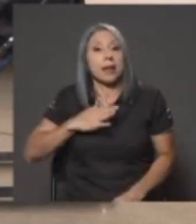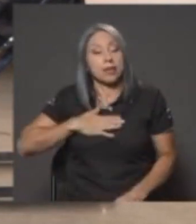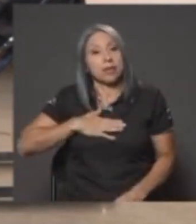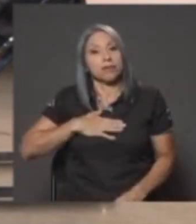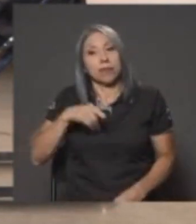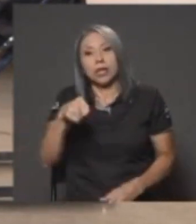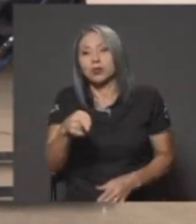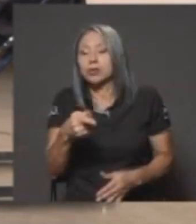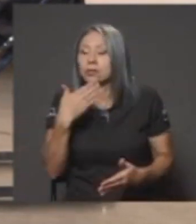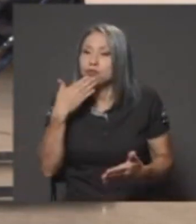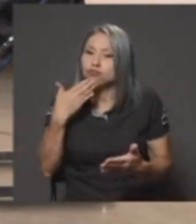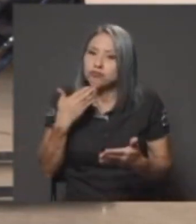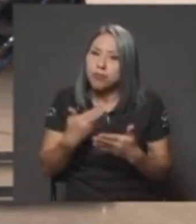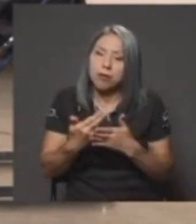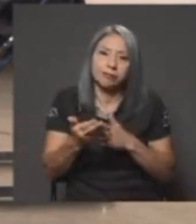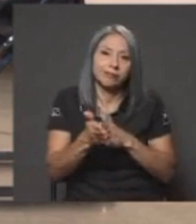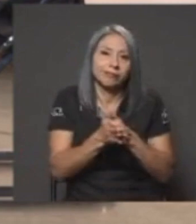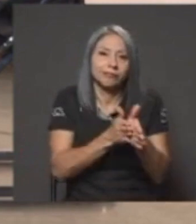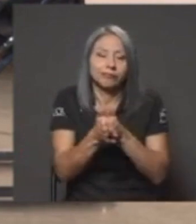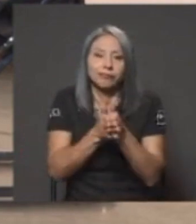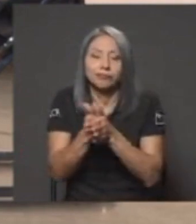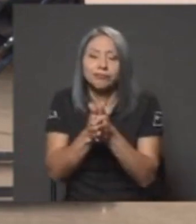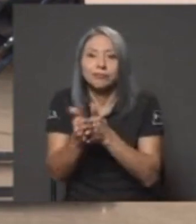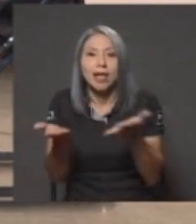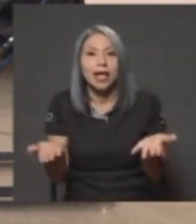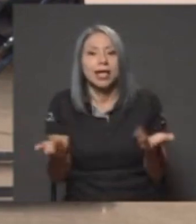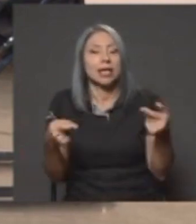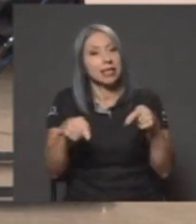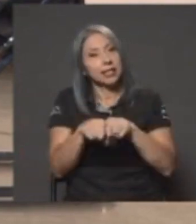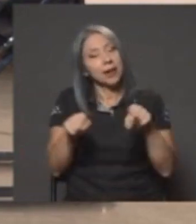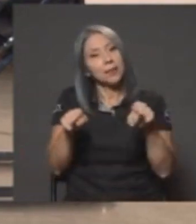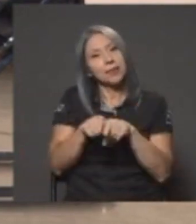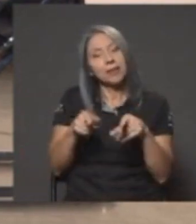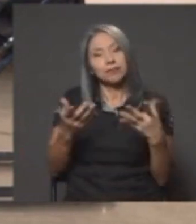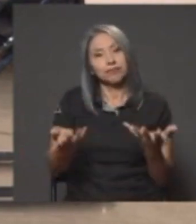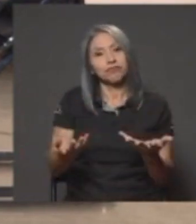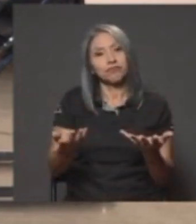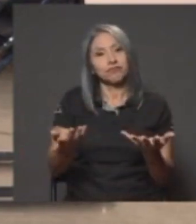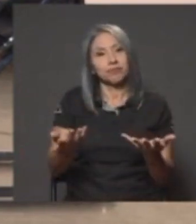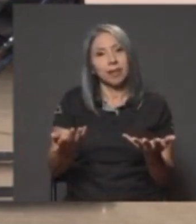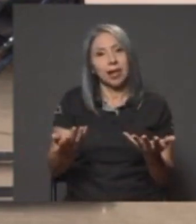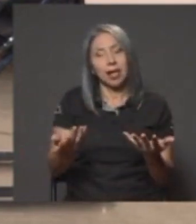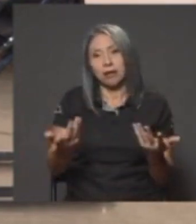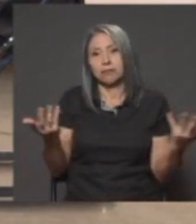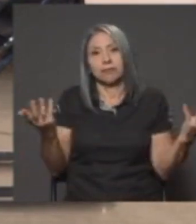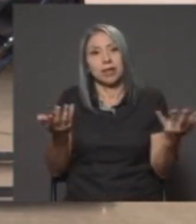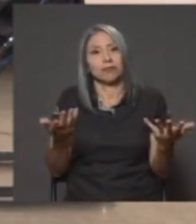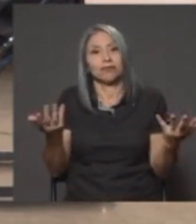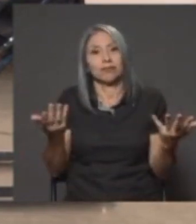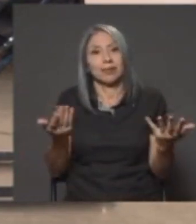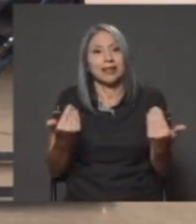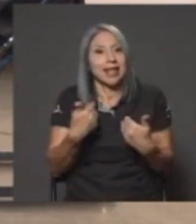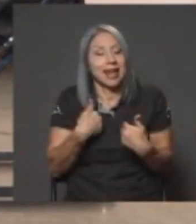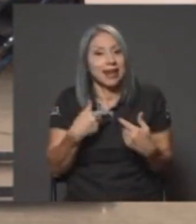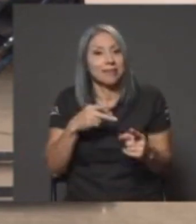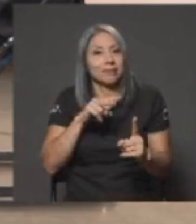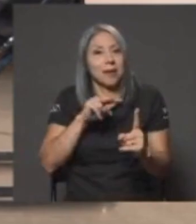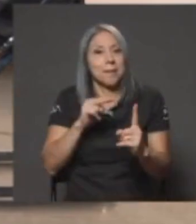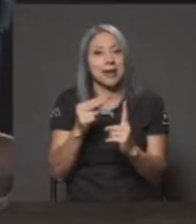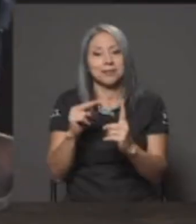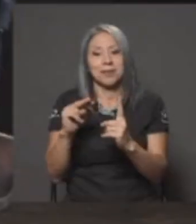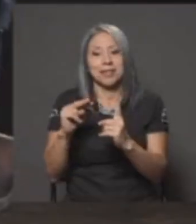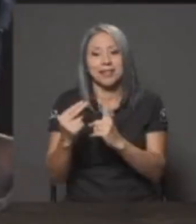súper enriquecedor, y me parece que también esa combinación, ¿verdad?, de tener de diferentes perspectivas